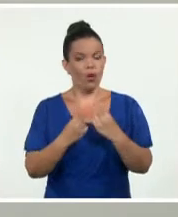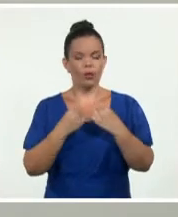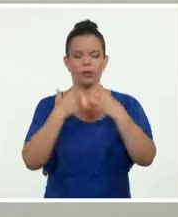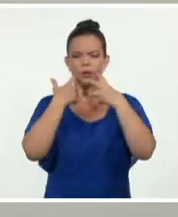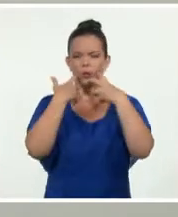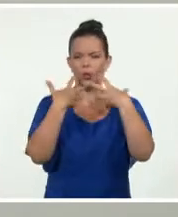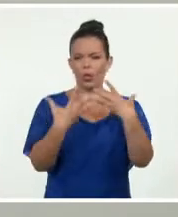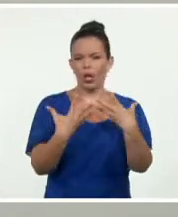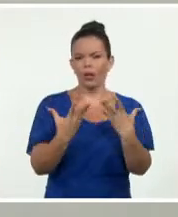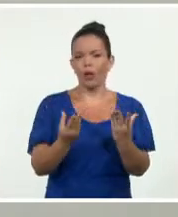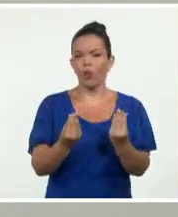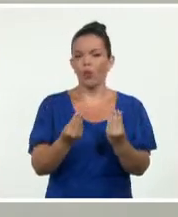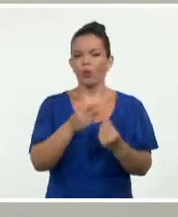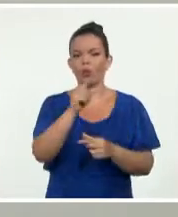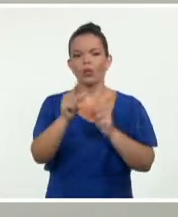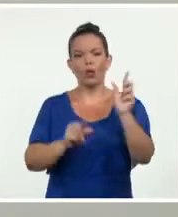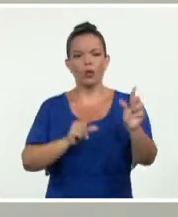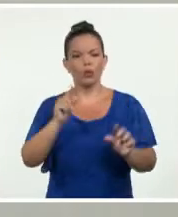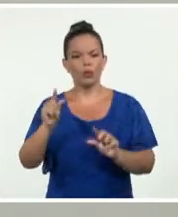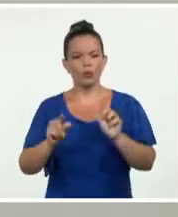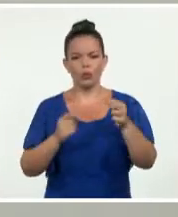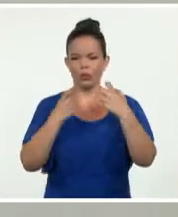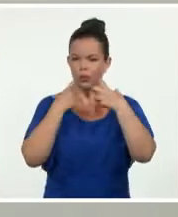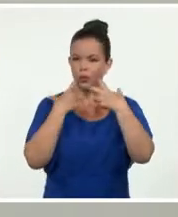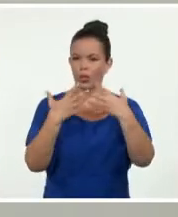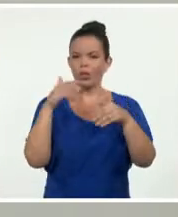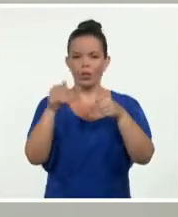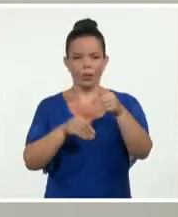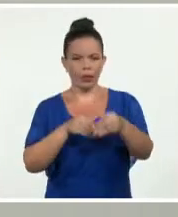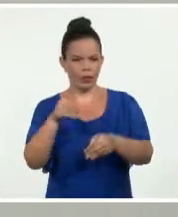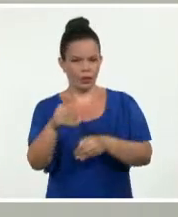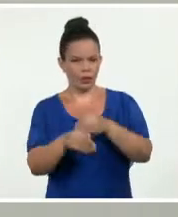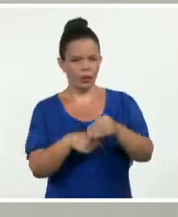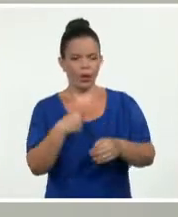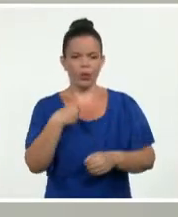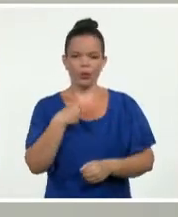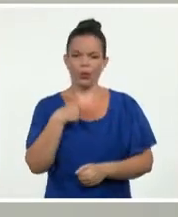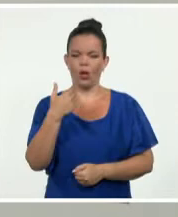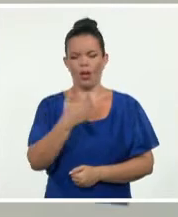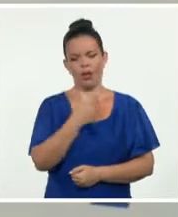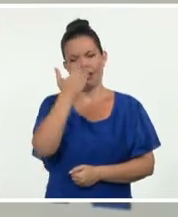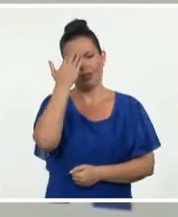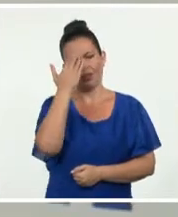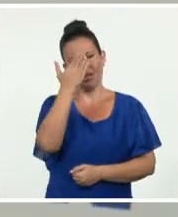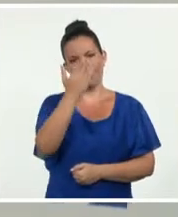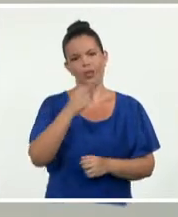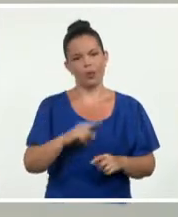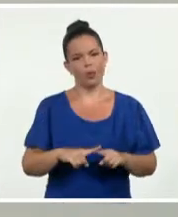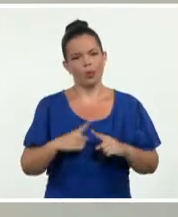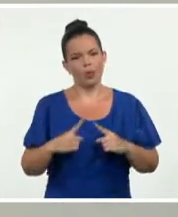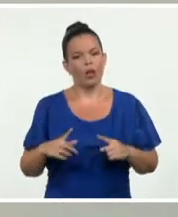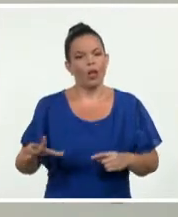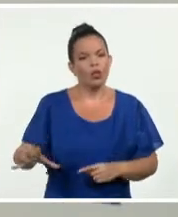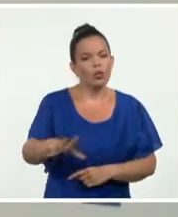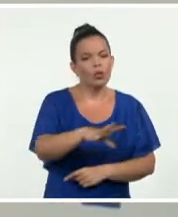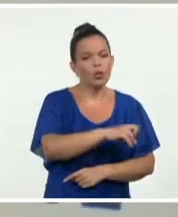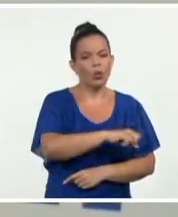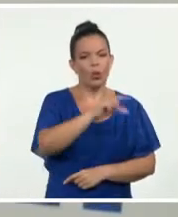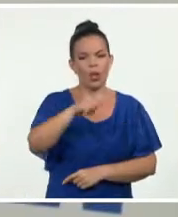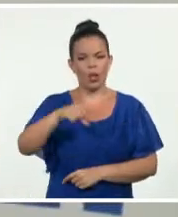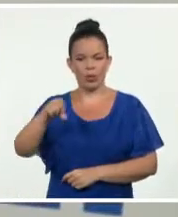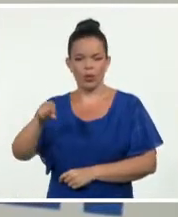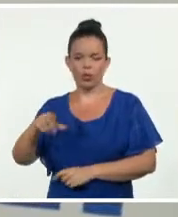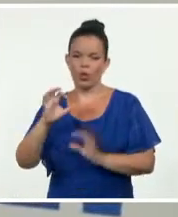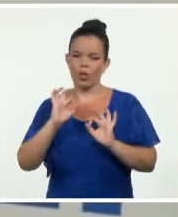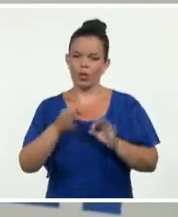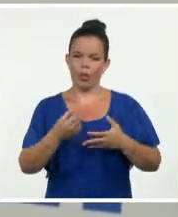muchas figuras de renombre. Y bueno, estoy agradecido a todas las personas que me han estado